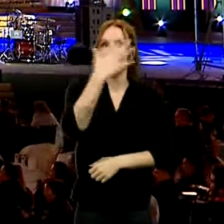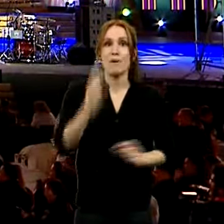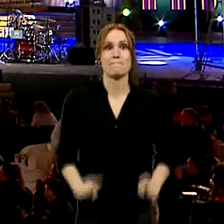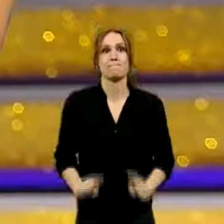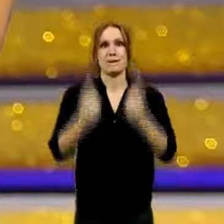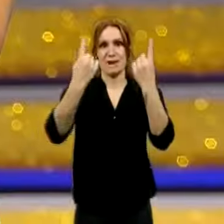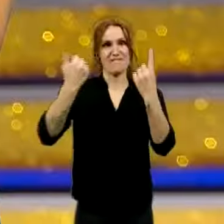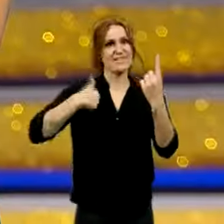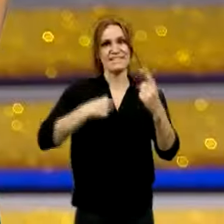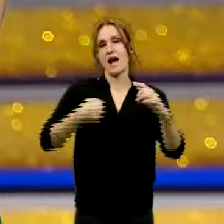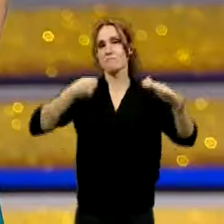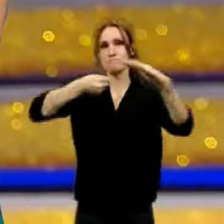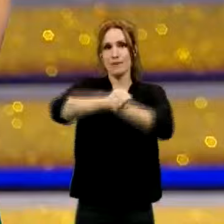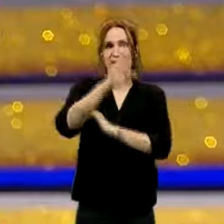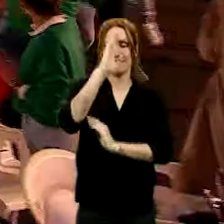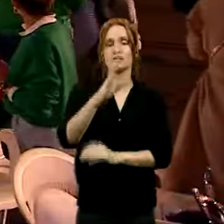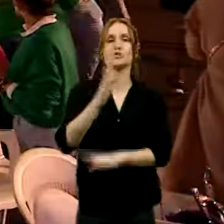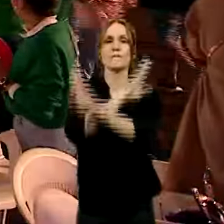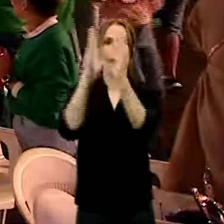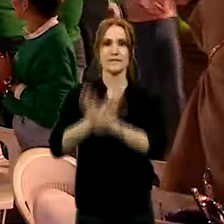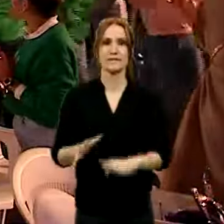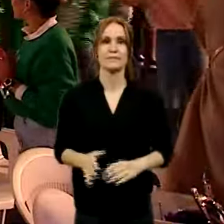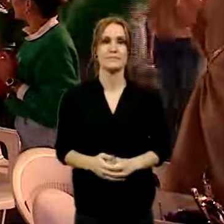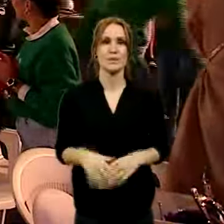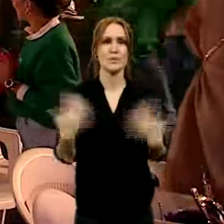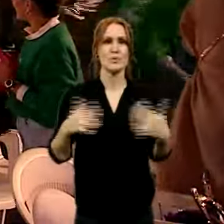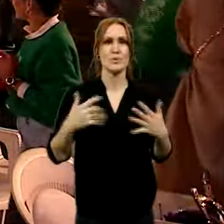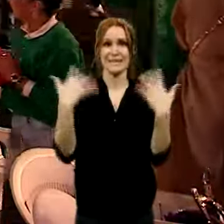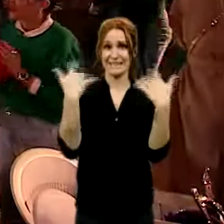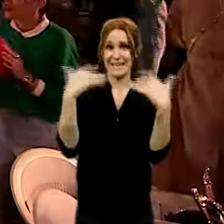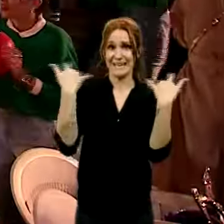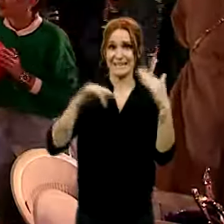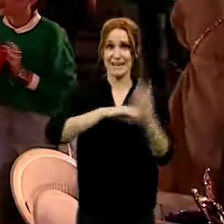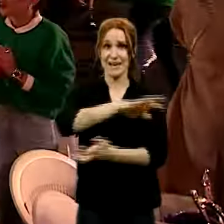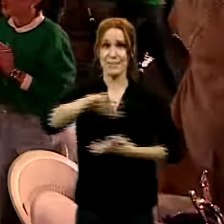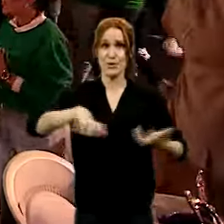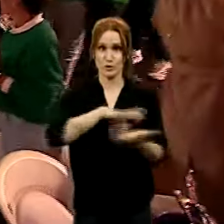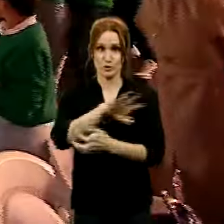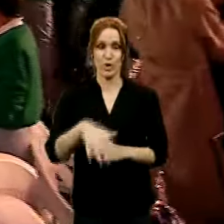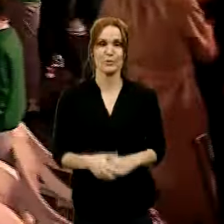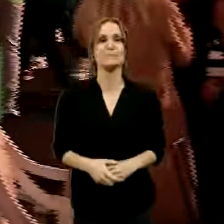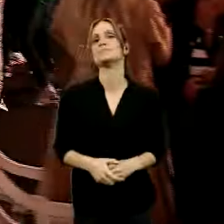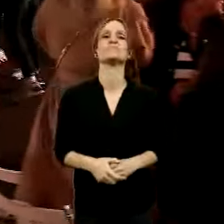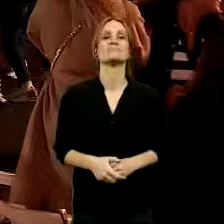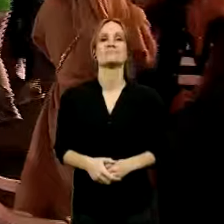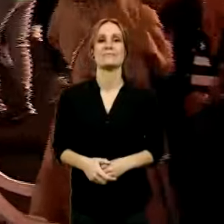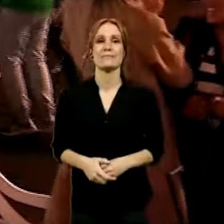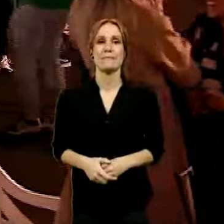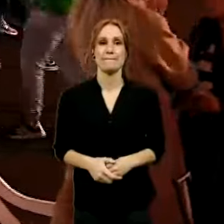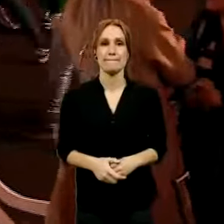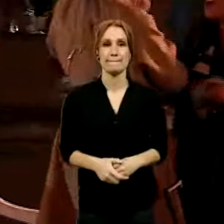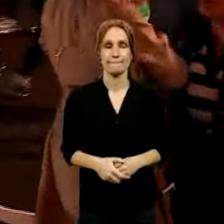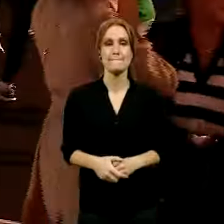pase en la final ya. Bueno, qué maravilla, qué alegría, qué alboroto. Otro perrito piloto. Vamos a seguir. A ver, atención.